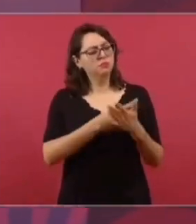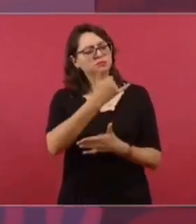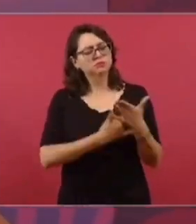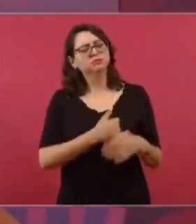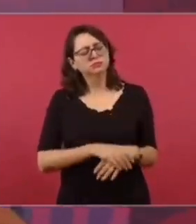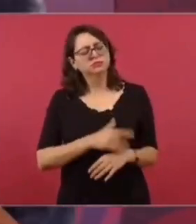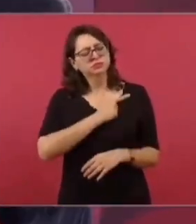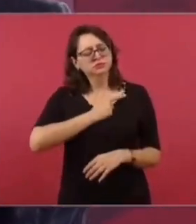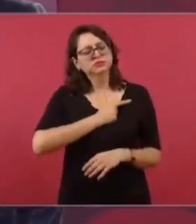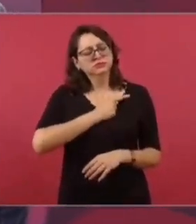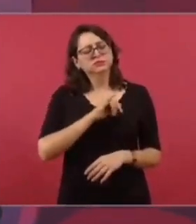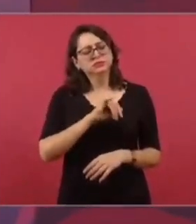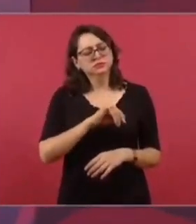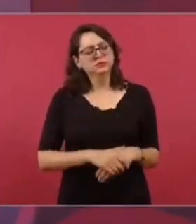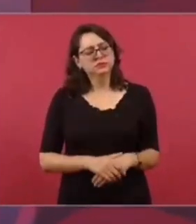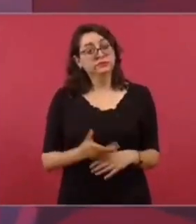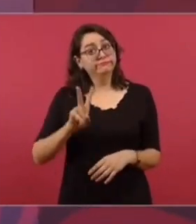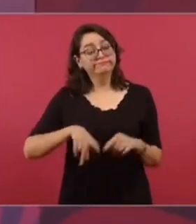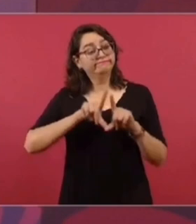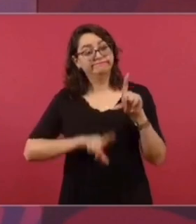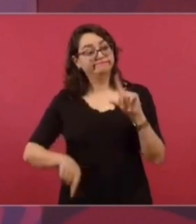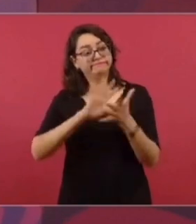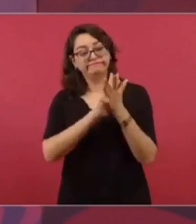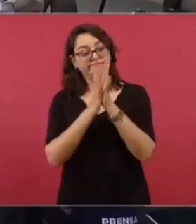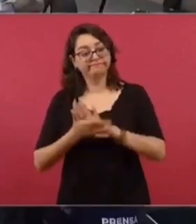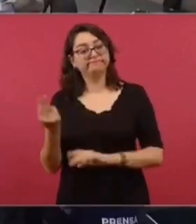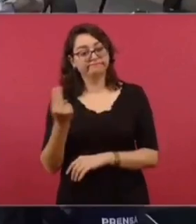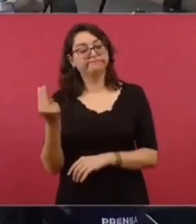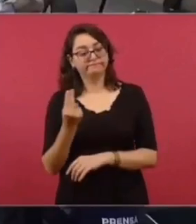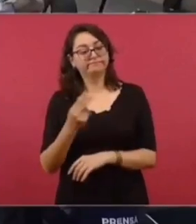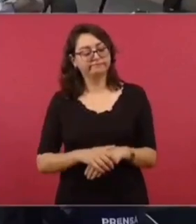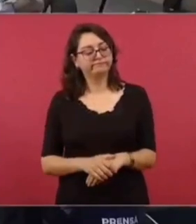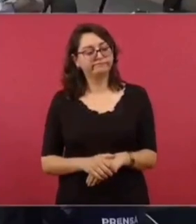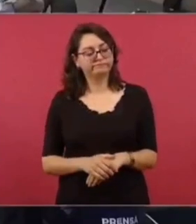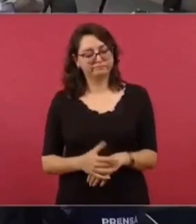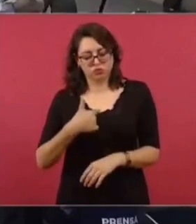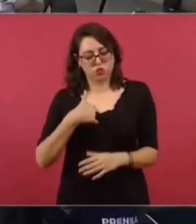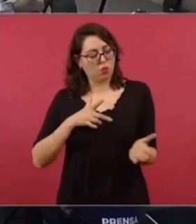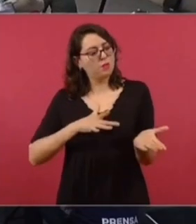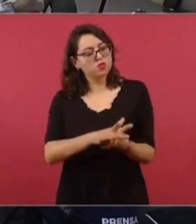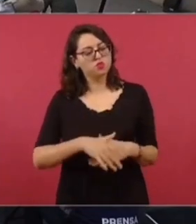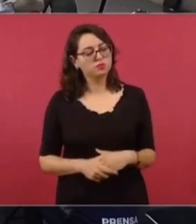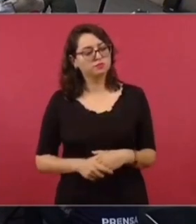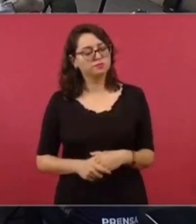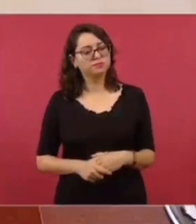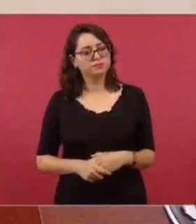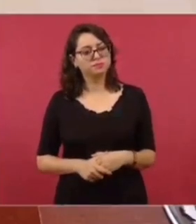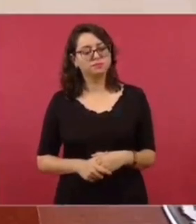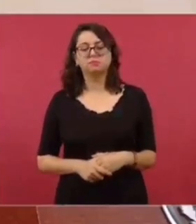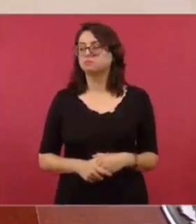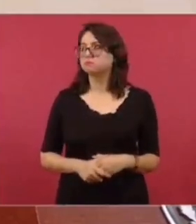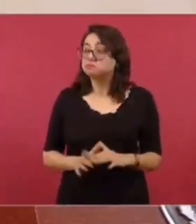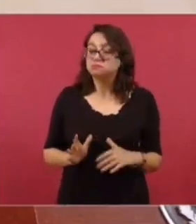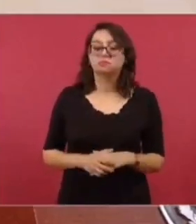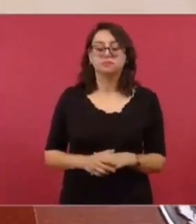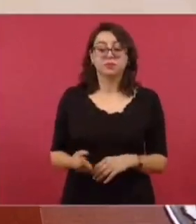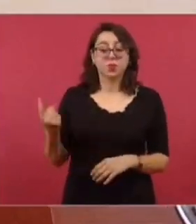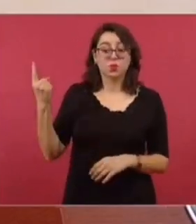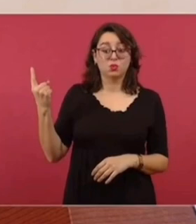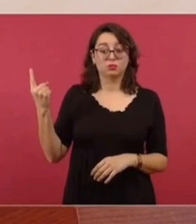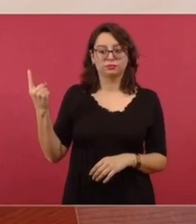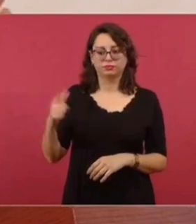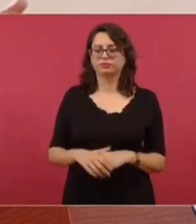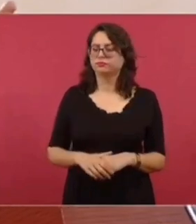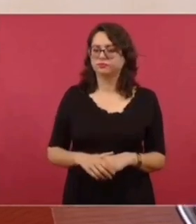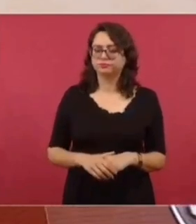simpatizaba con nosotros y que hacía falta una transformación en México y que yo contara, ¿no?, con él si ganábamos. Entonces hice